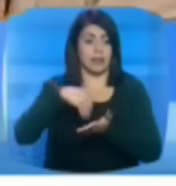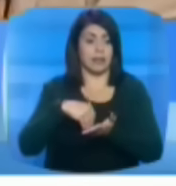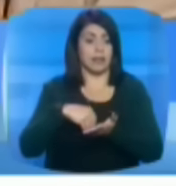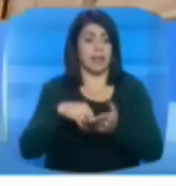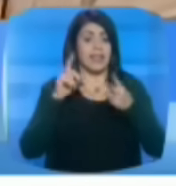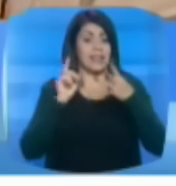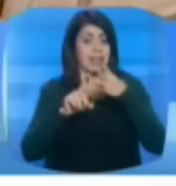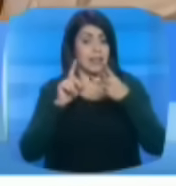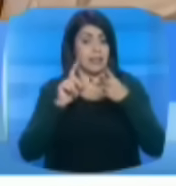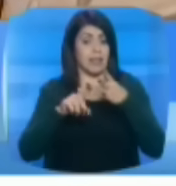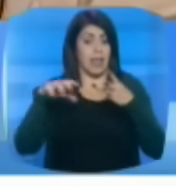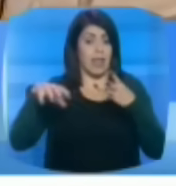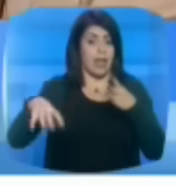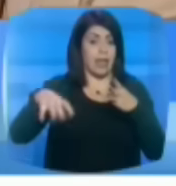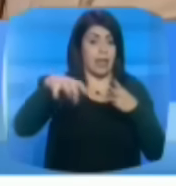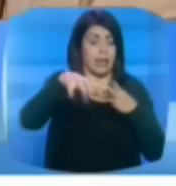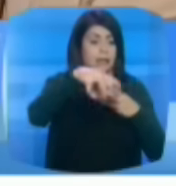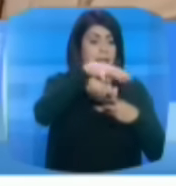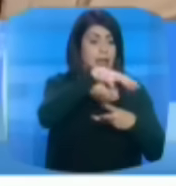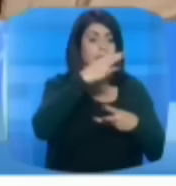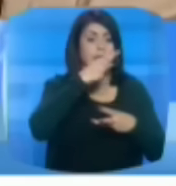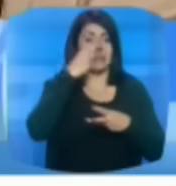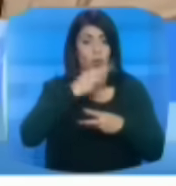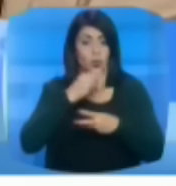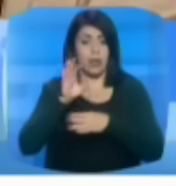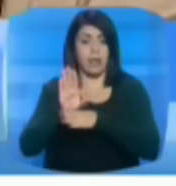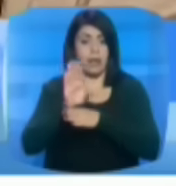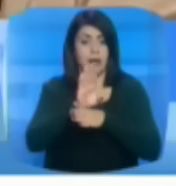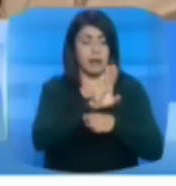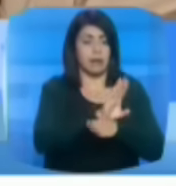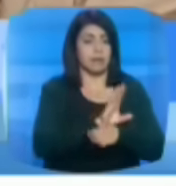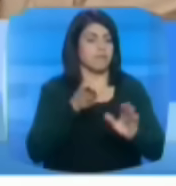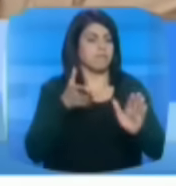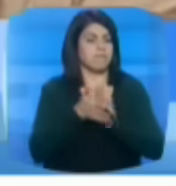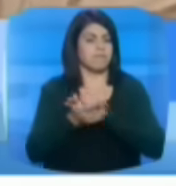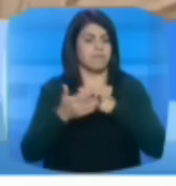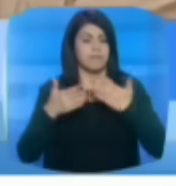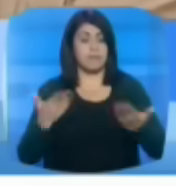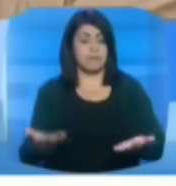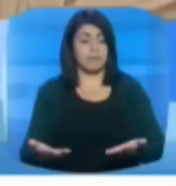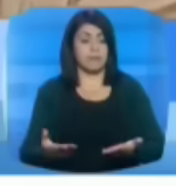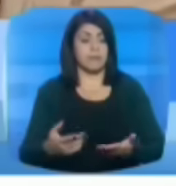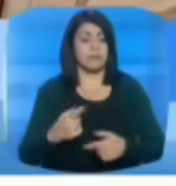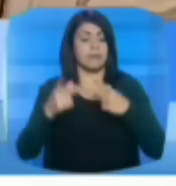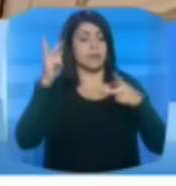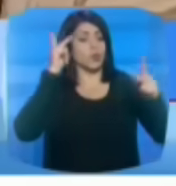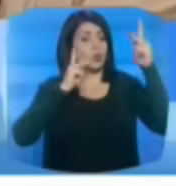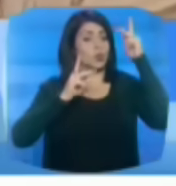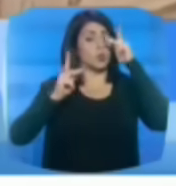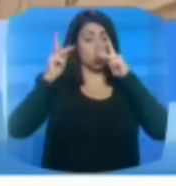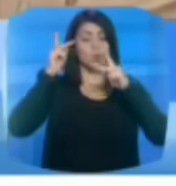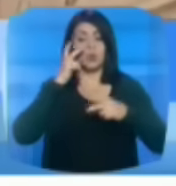somos el tercer estado que tiene seguridad, lo que significa que para el turista